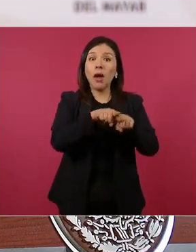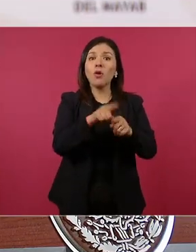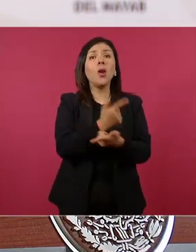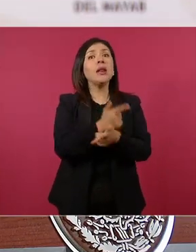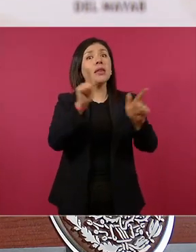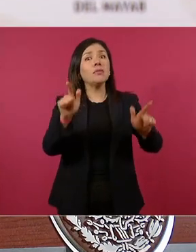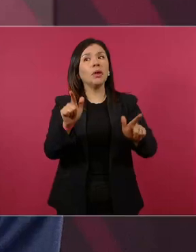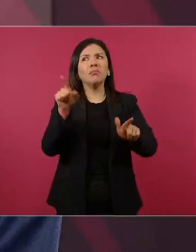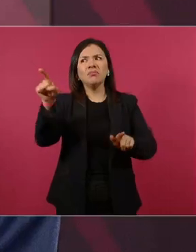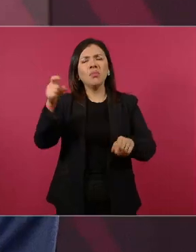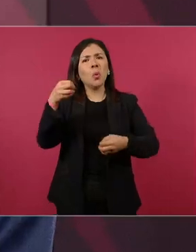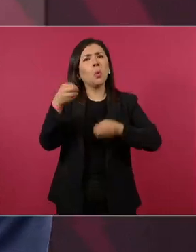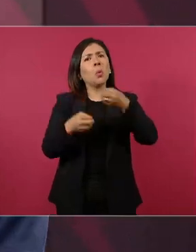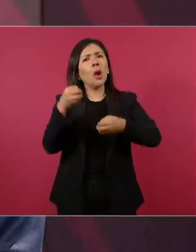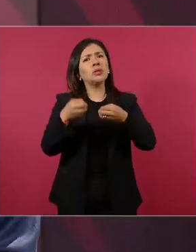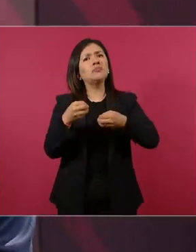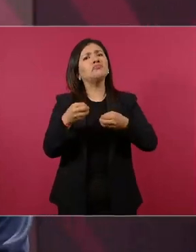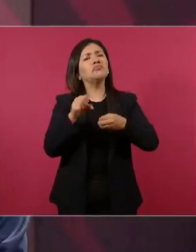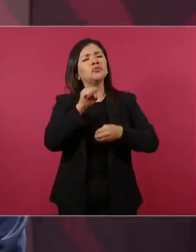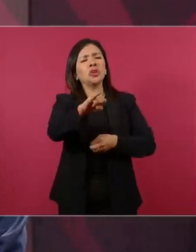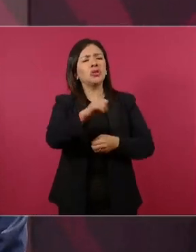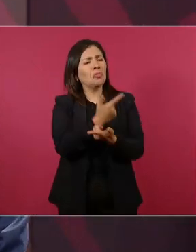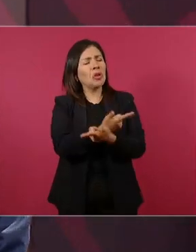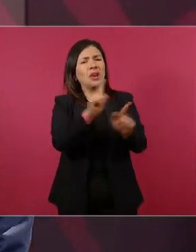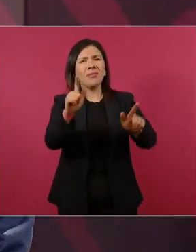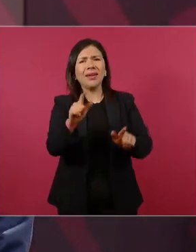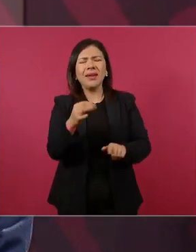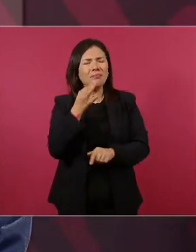un juez, en 24 horas.